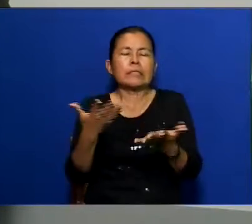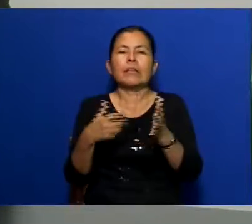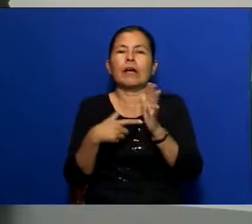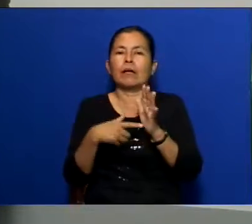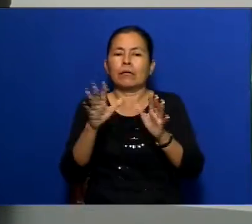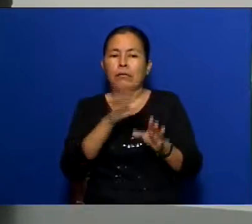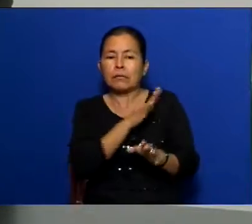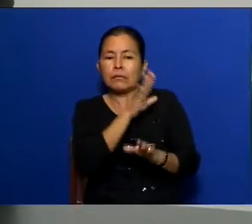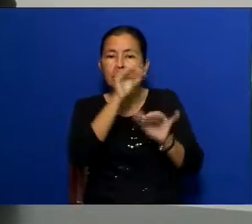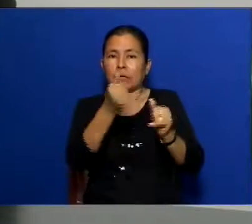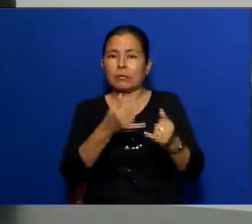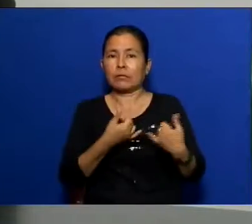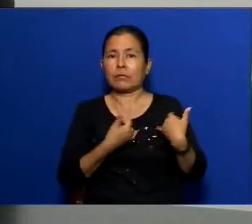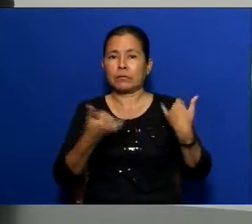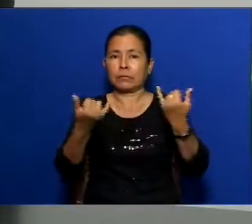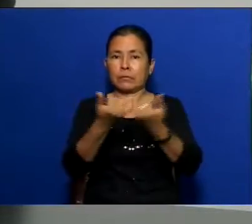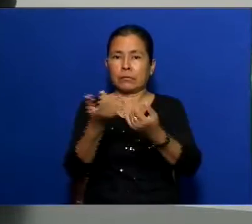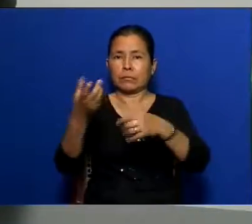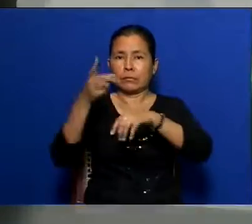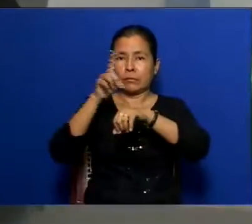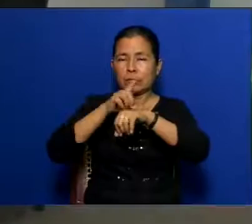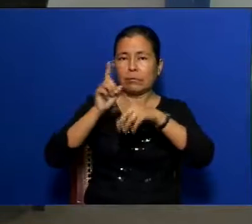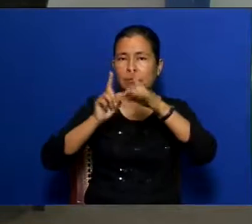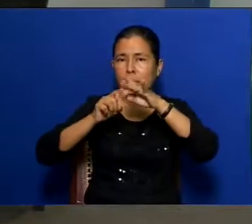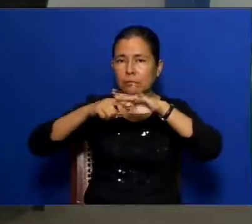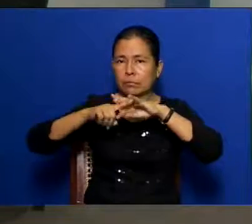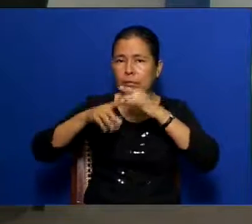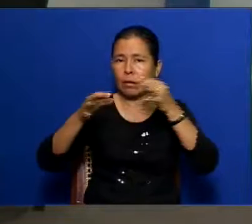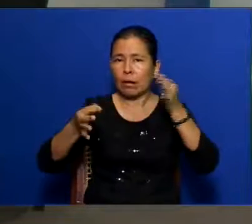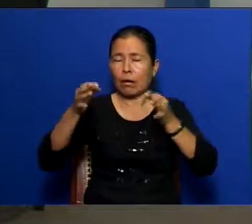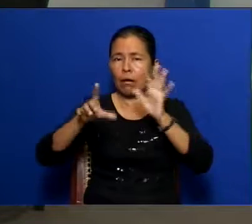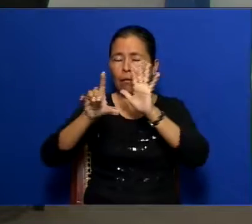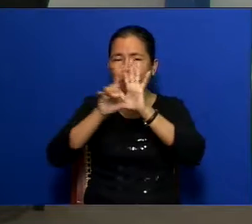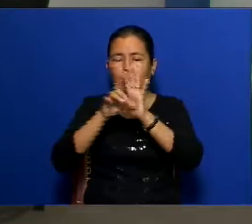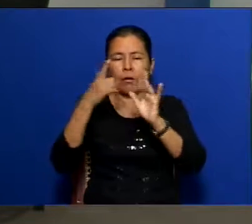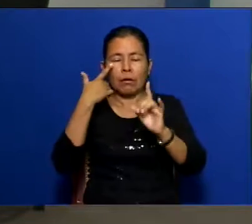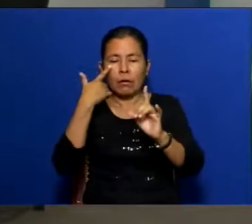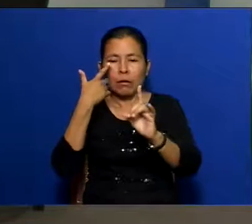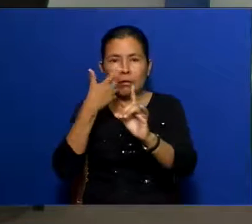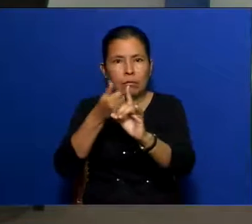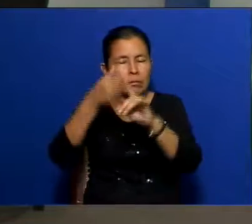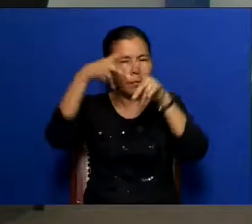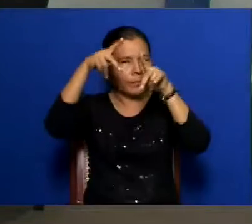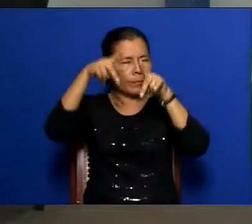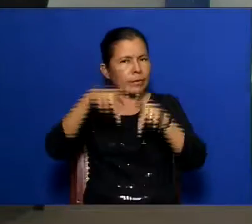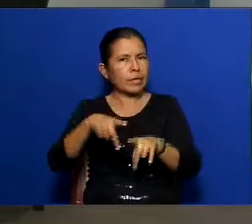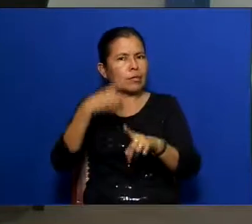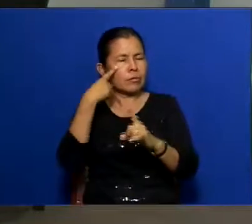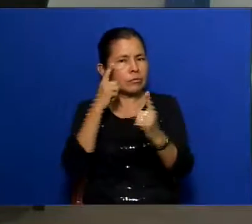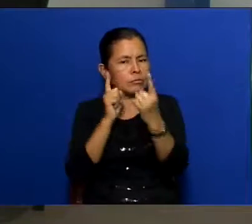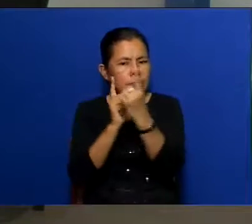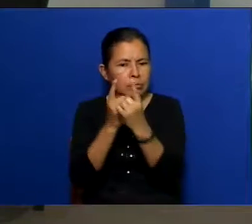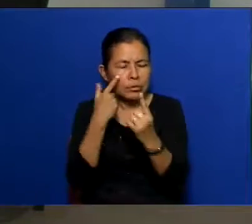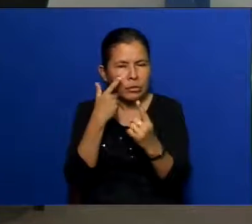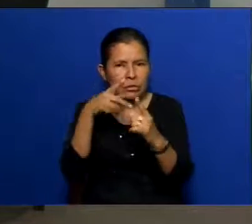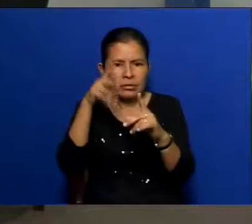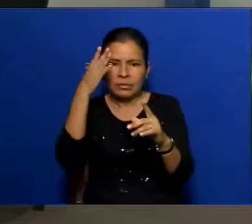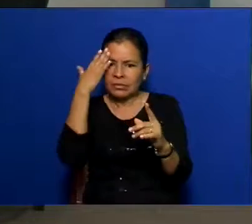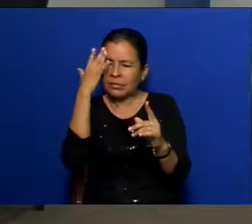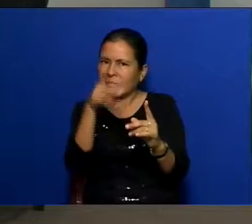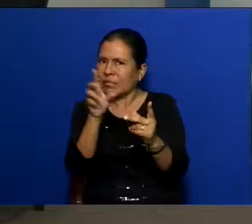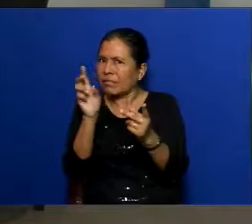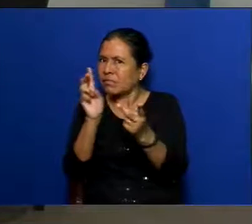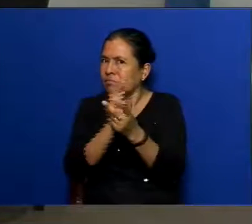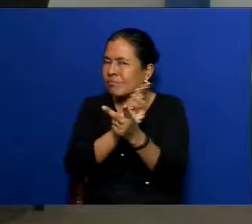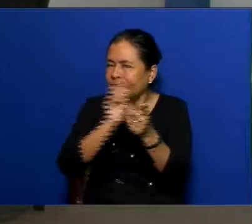de Medicina Legal realiza esa pericia y se encuentra pues con un caso de una persona que ha sufrido una agresión sexual,